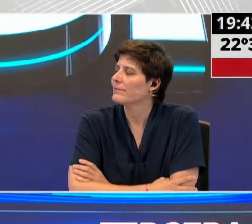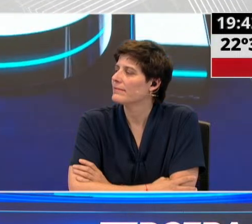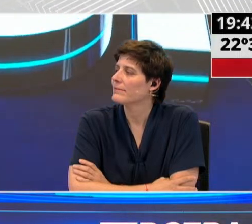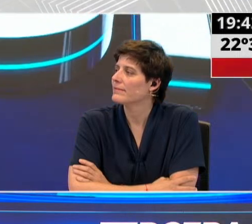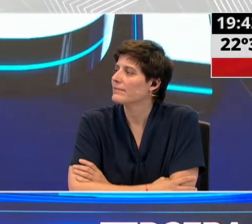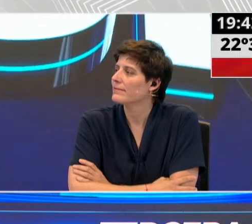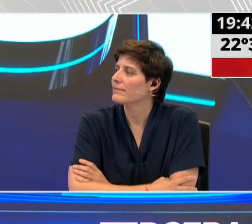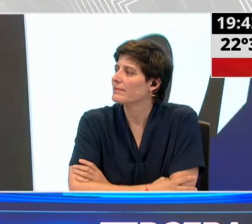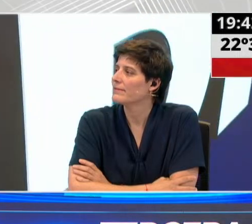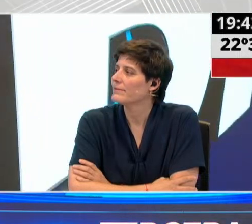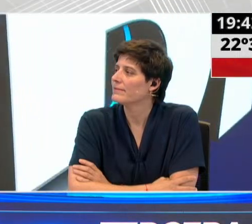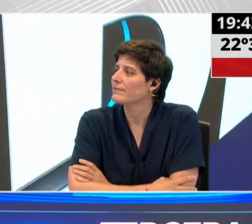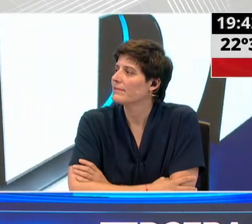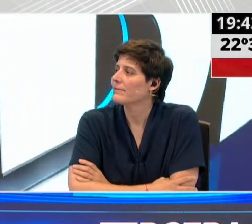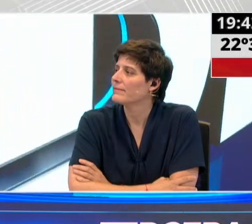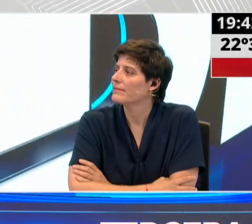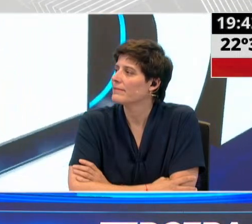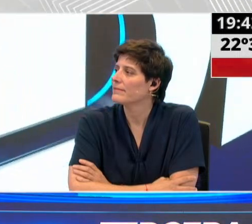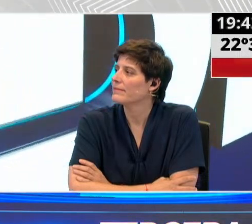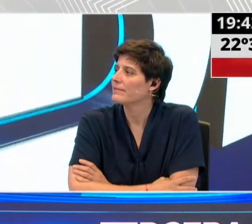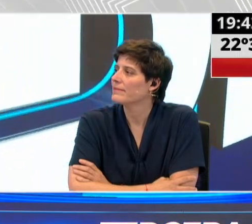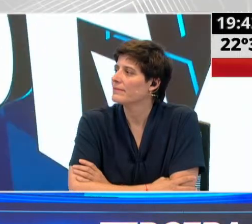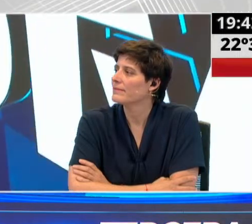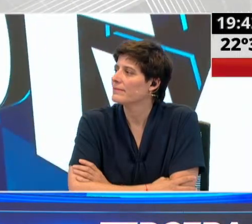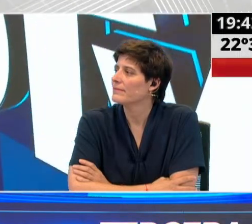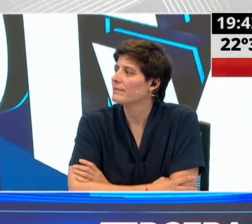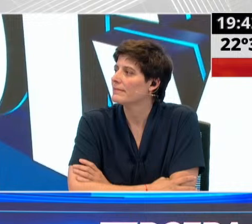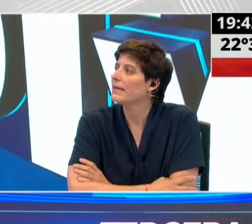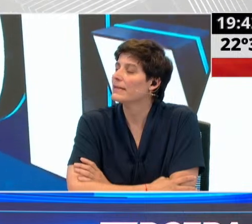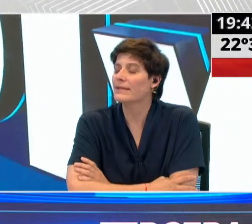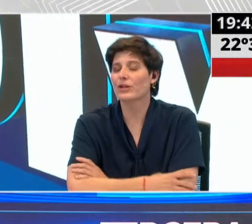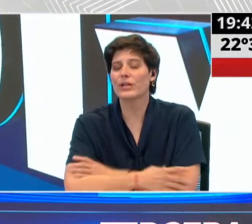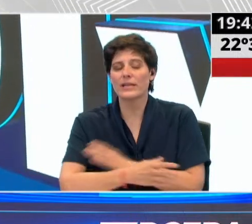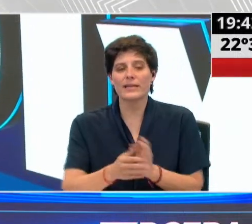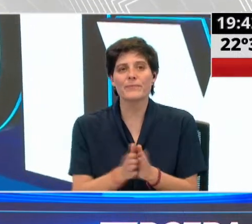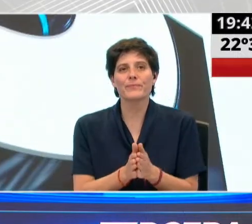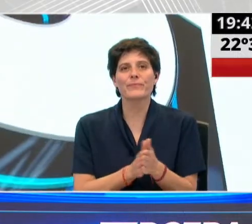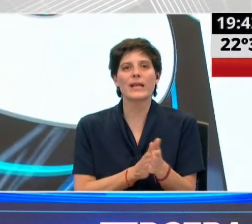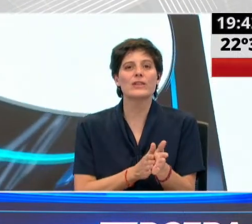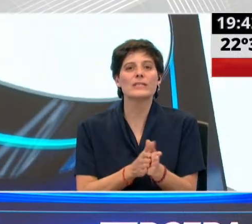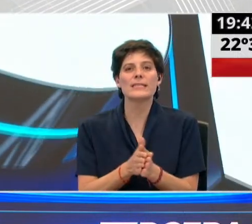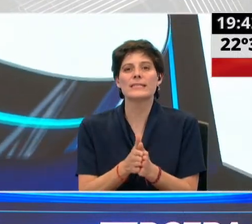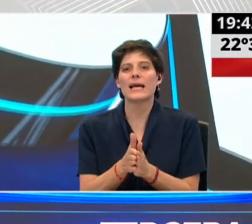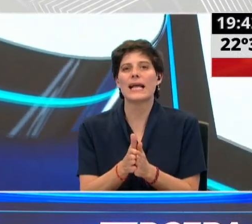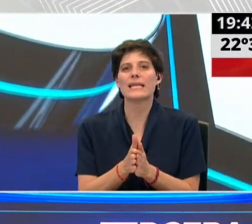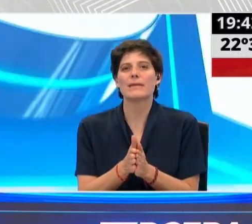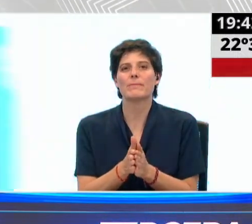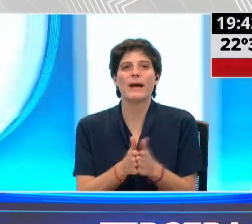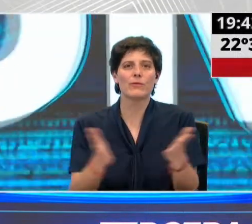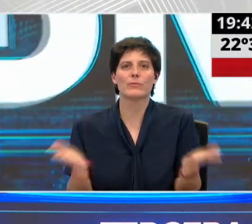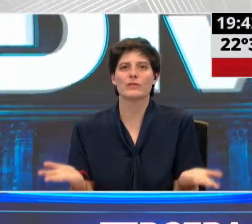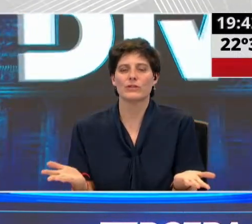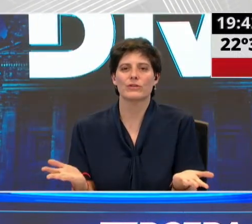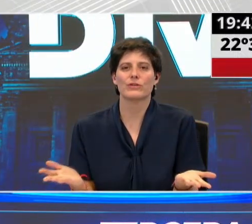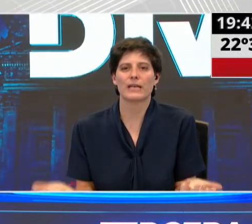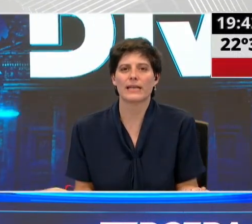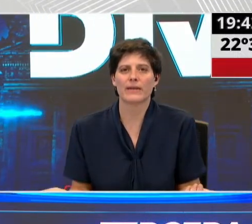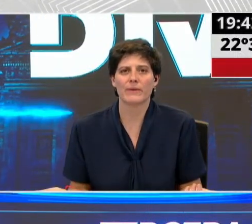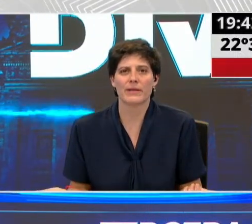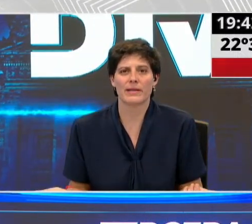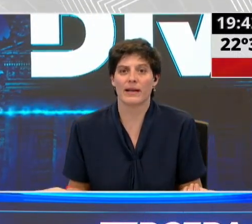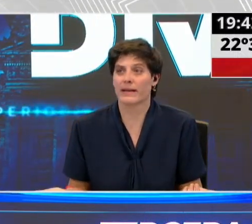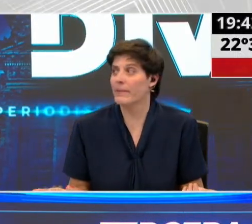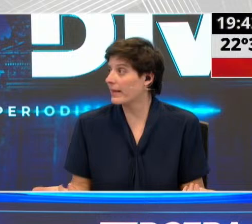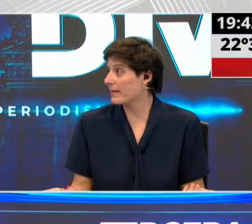pasar cuando llegue el momento de discutir cuestiones sanitarias en la Comisión de Salud? Exacto. Y entonces hay más de un proyecto de ley